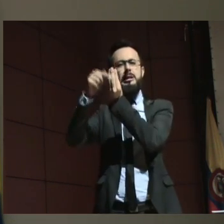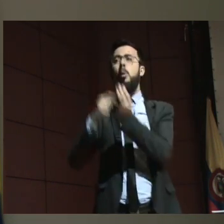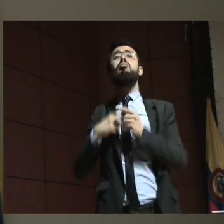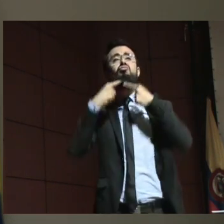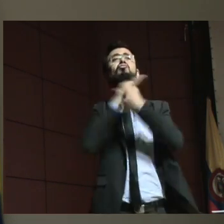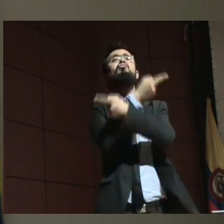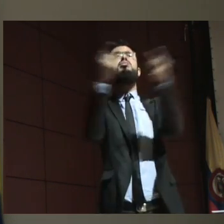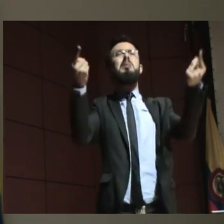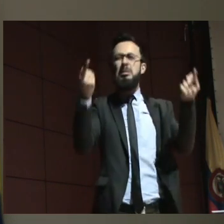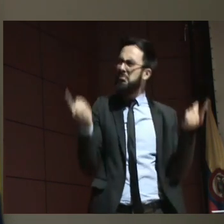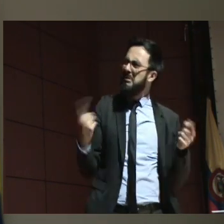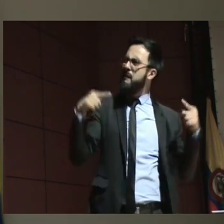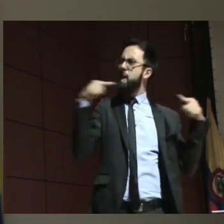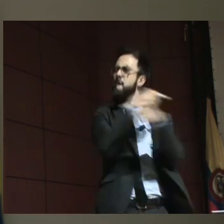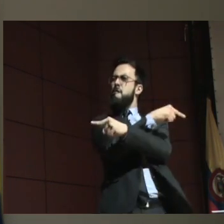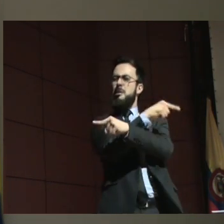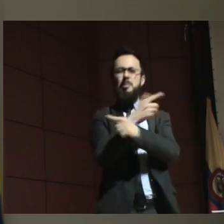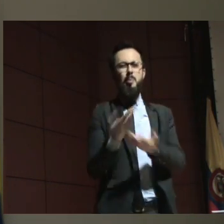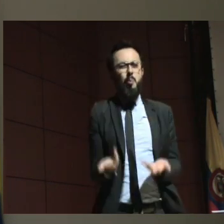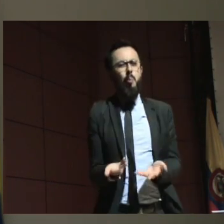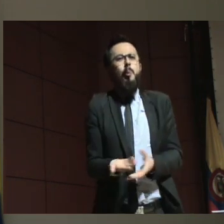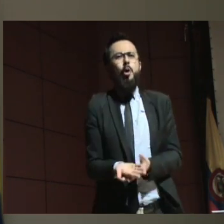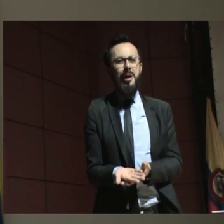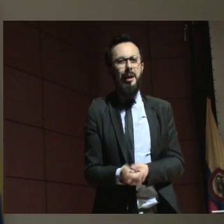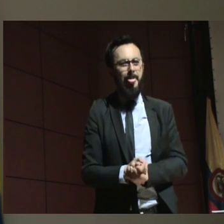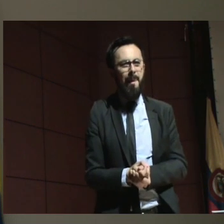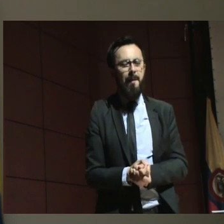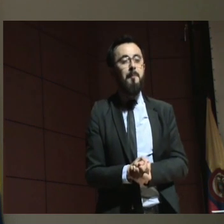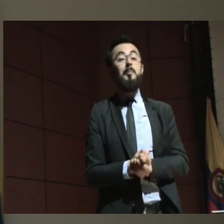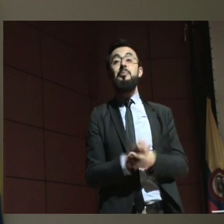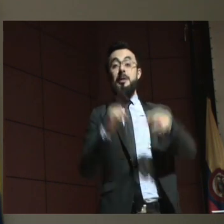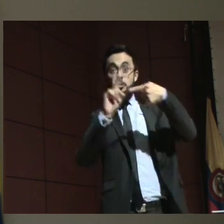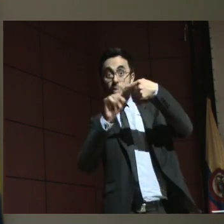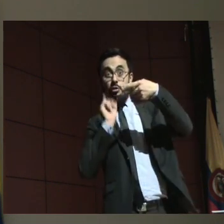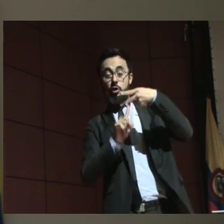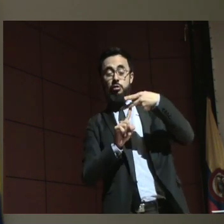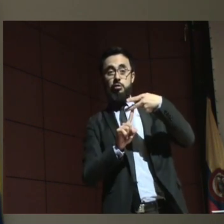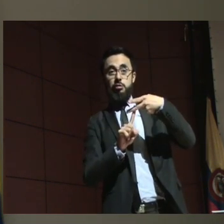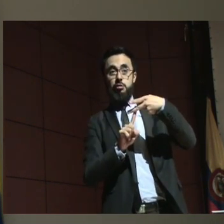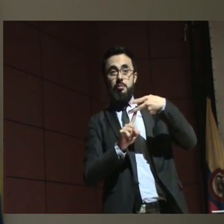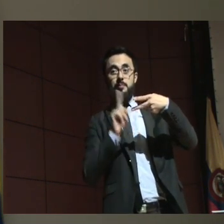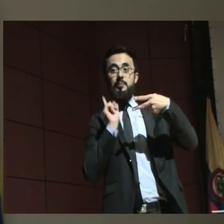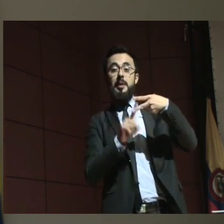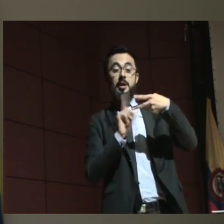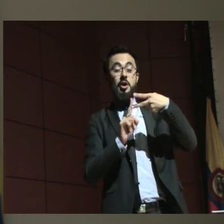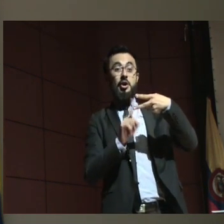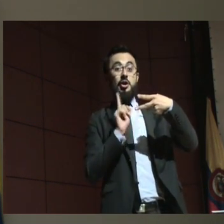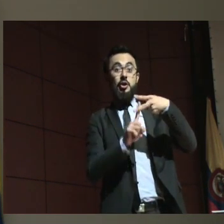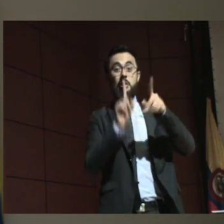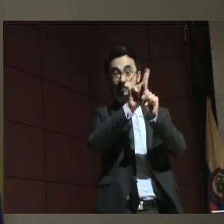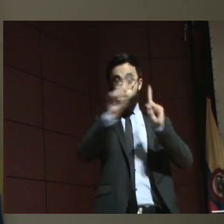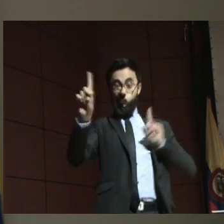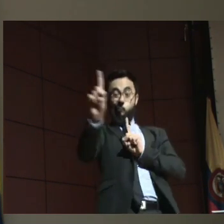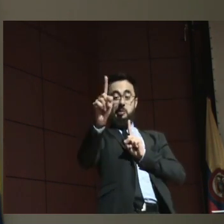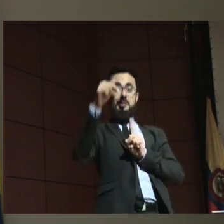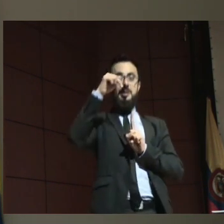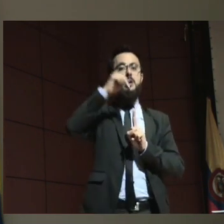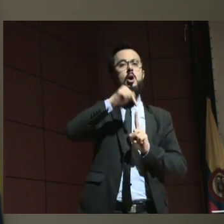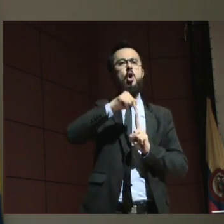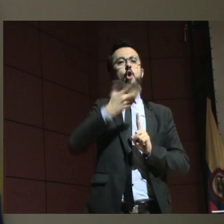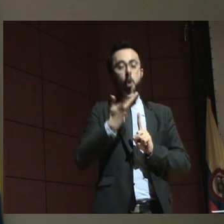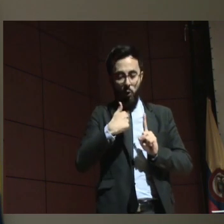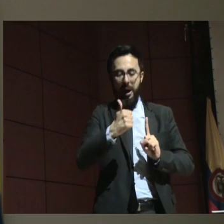eso, un absoluto contrasentido en este resuelve. Dice que se garantiza la autonomía a las personas declaradas en interdicción por medio de